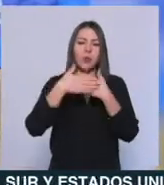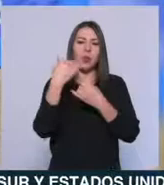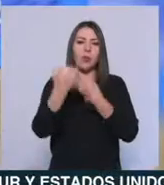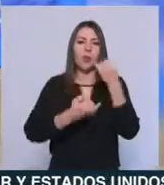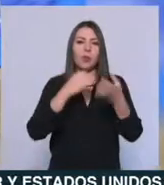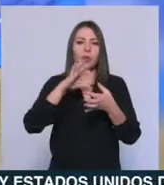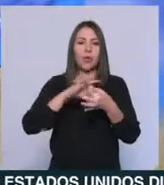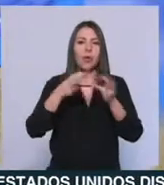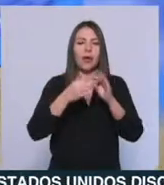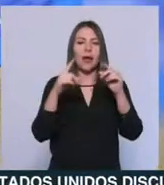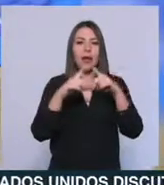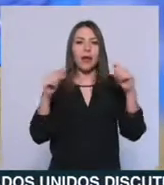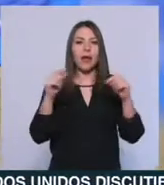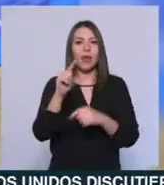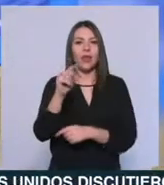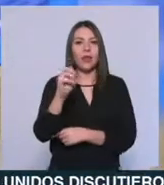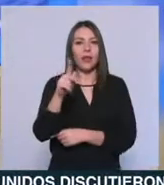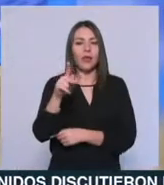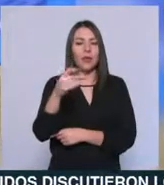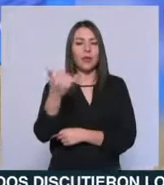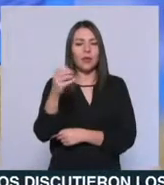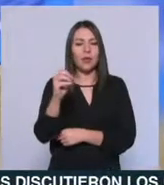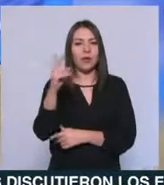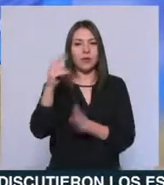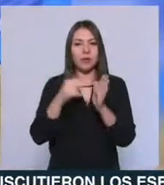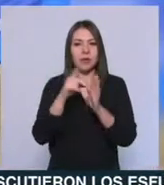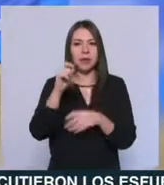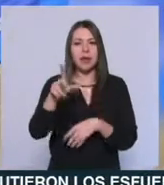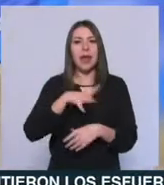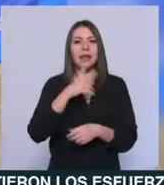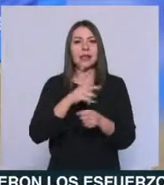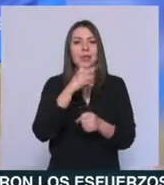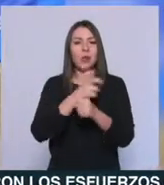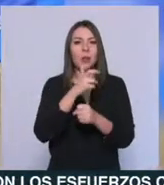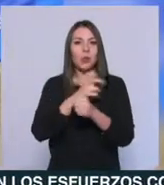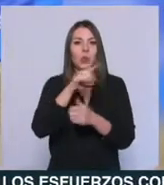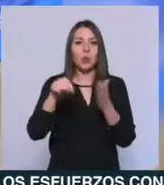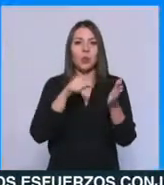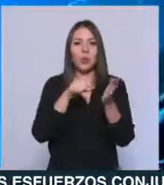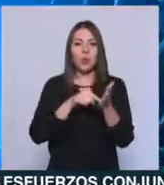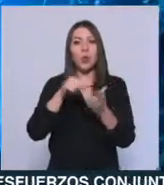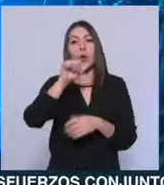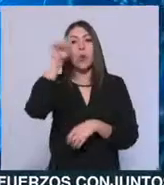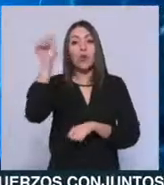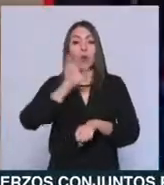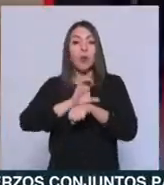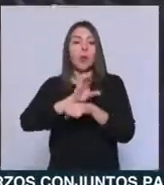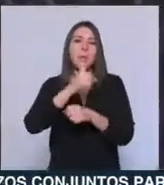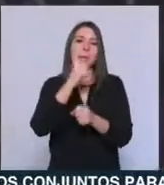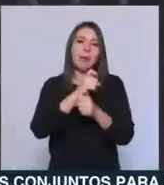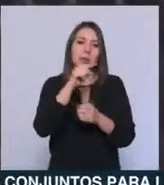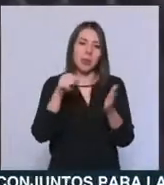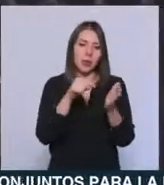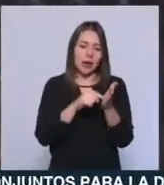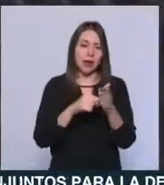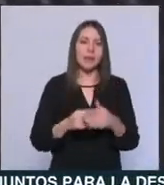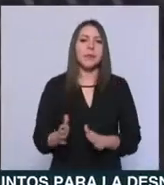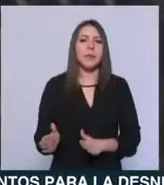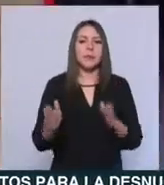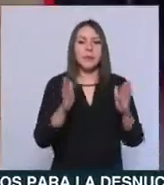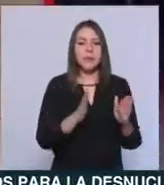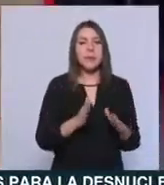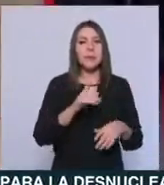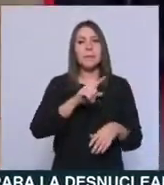Ambos mexicanos lograron quedarse con la segunda posición. Los representantes colombianos se quedaron con la primera. Con la participación de los